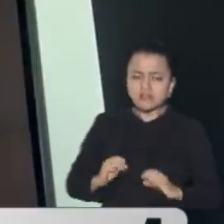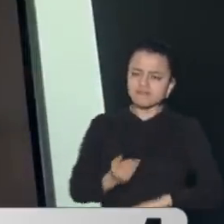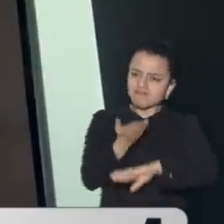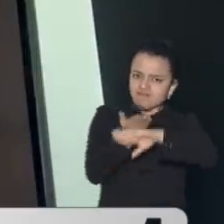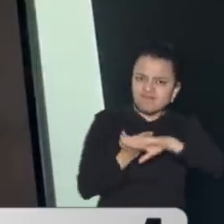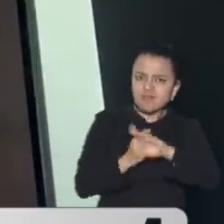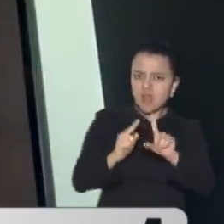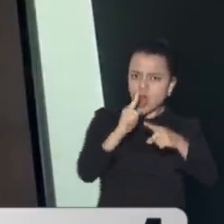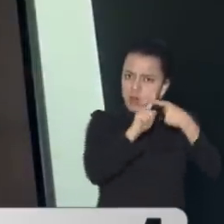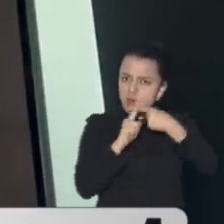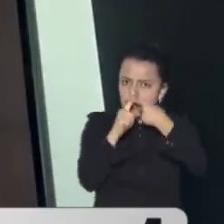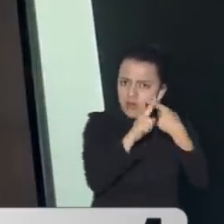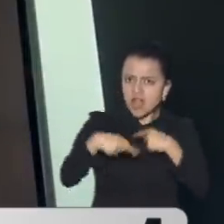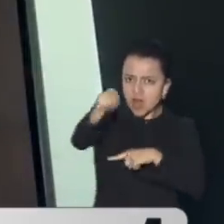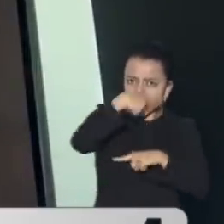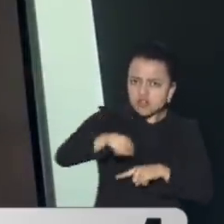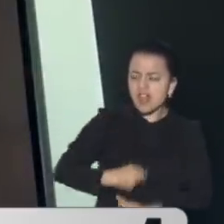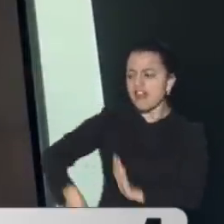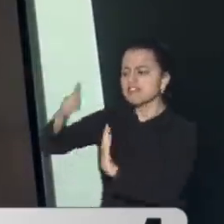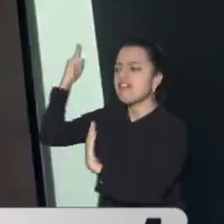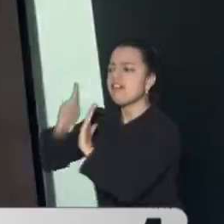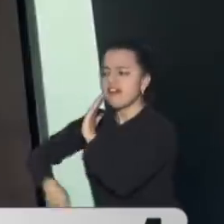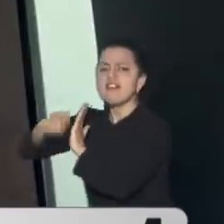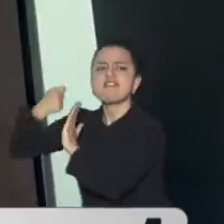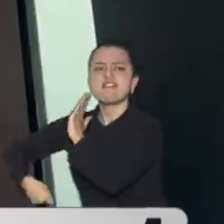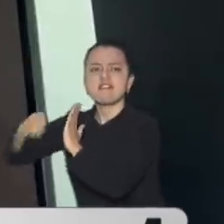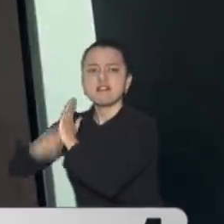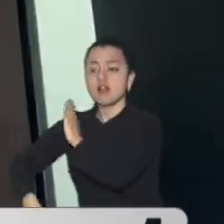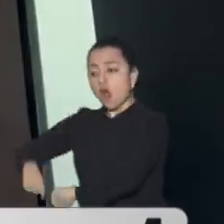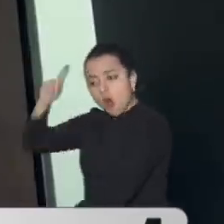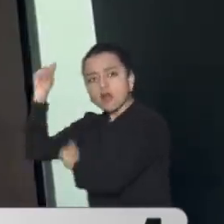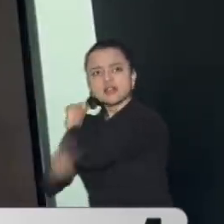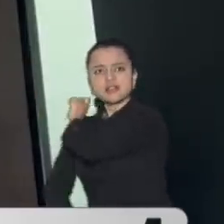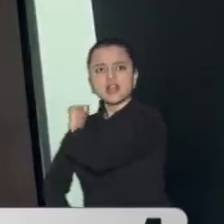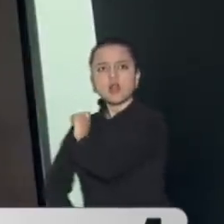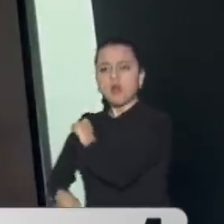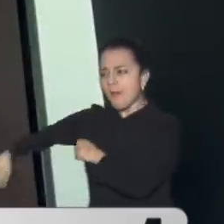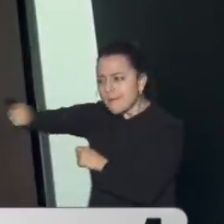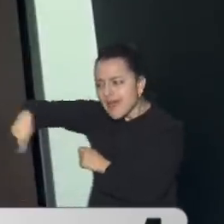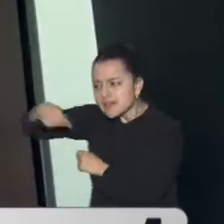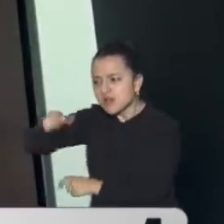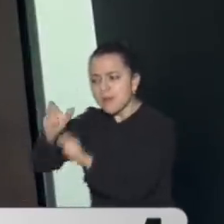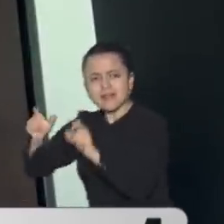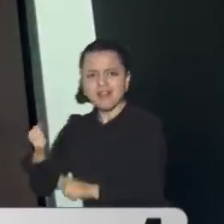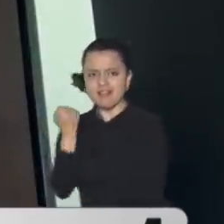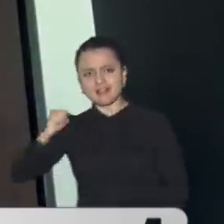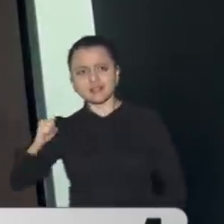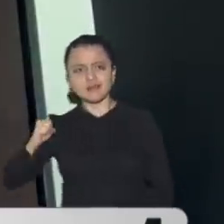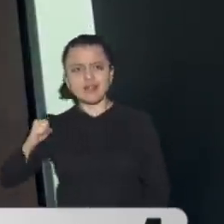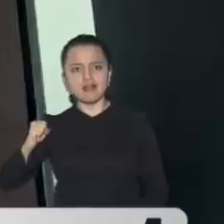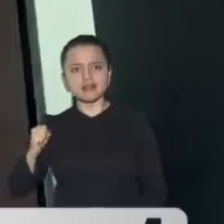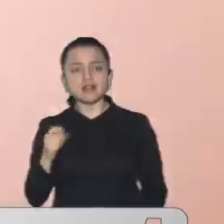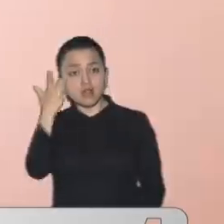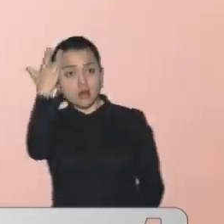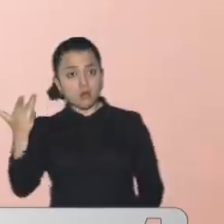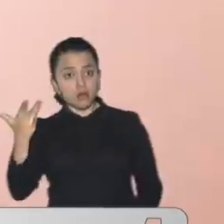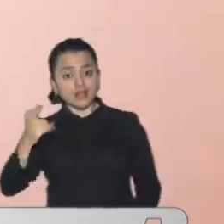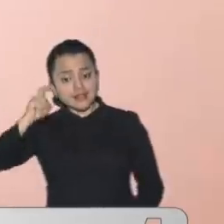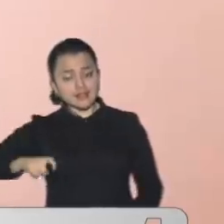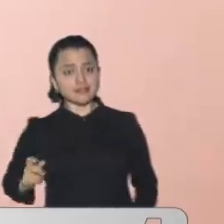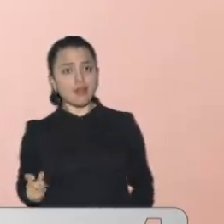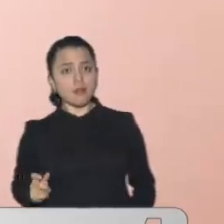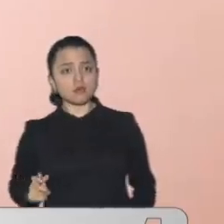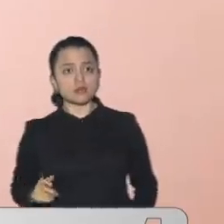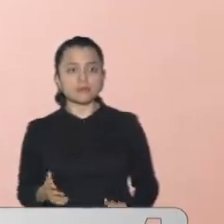sanciones ejemplarizantes como lo han hecho en otras partes del país y estos funcionarios tengan las sanciones necesarias. No se